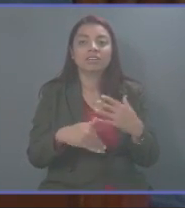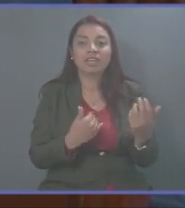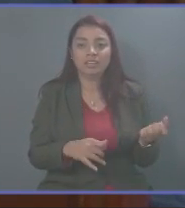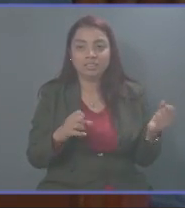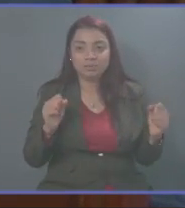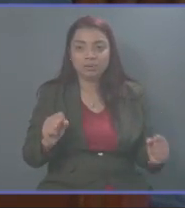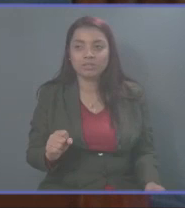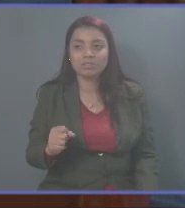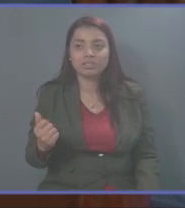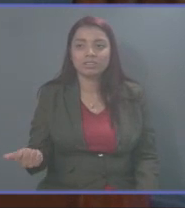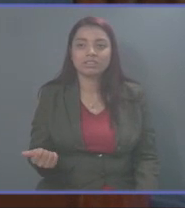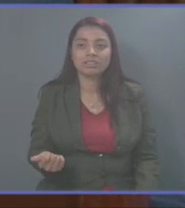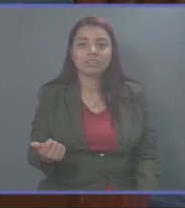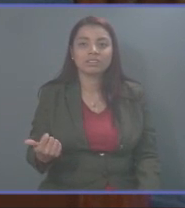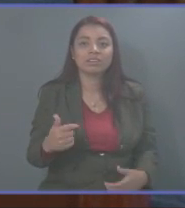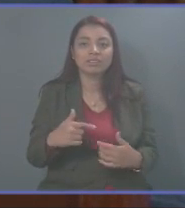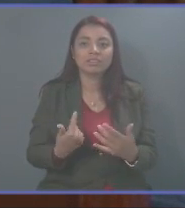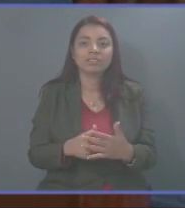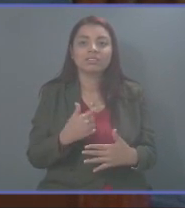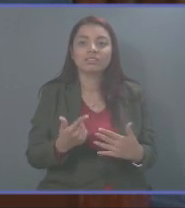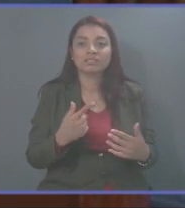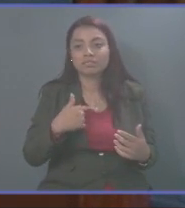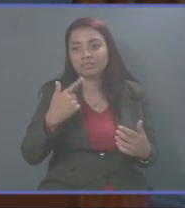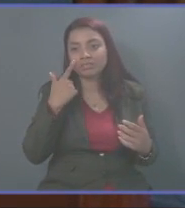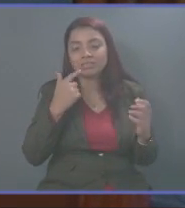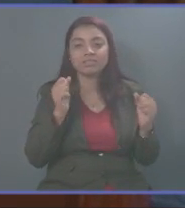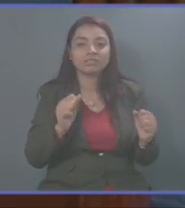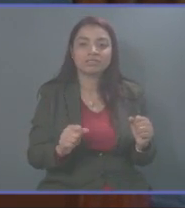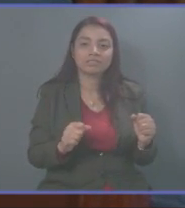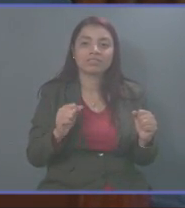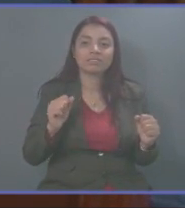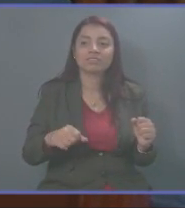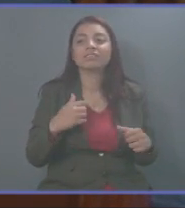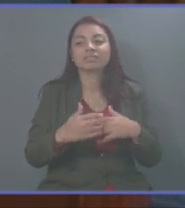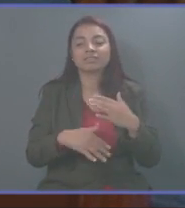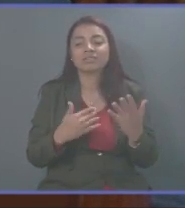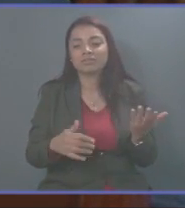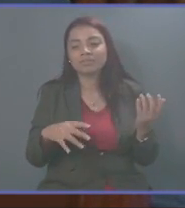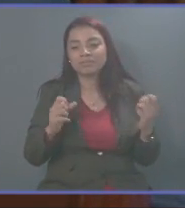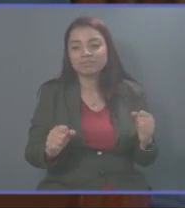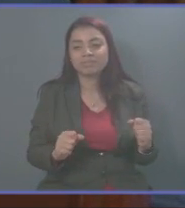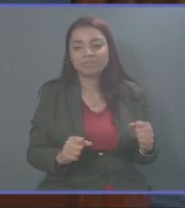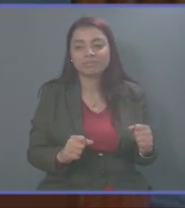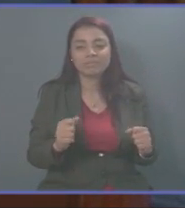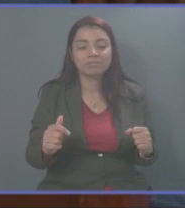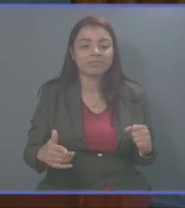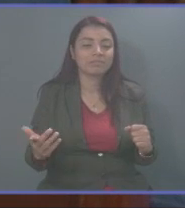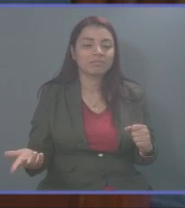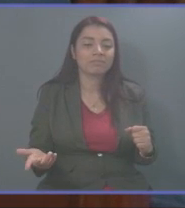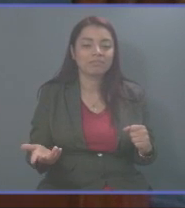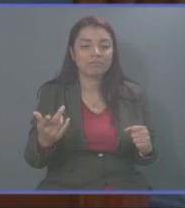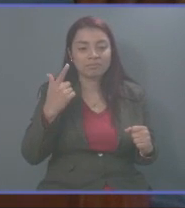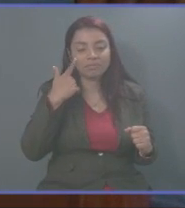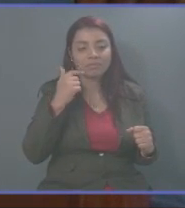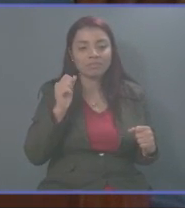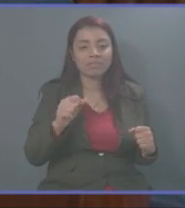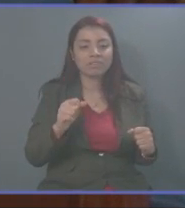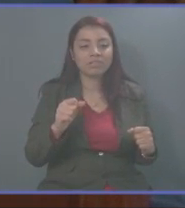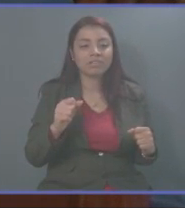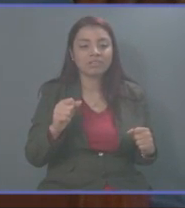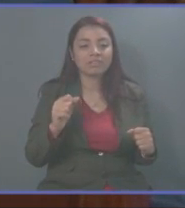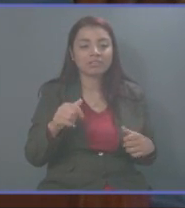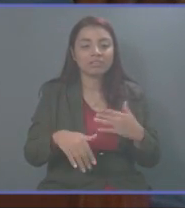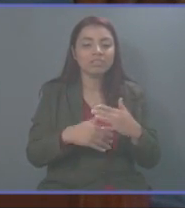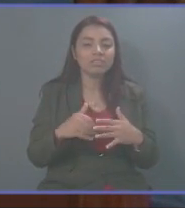para la gestión de los residuos, deberá quedar contemplada la potestad de estas para realizar inspecciones y auditorías operacionales a los servicios